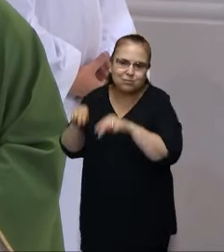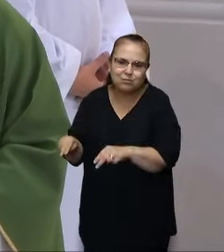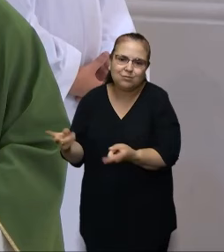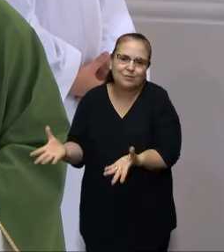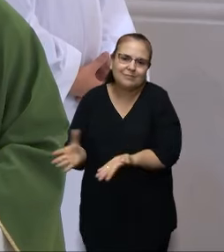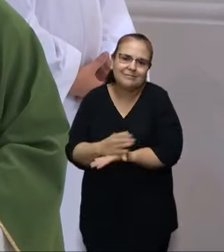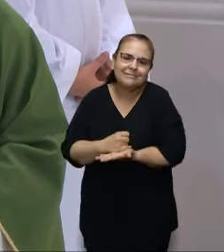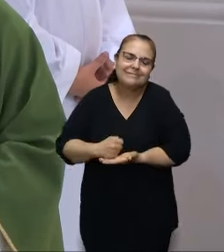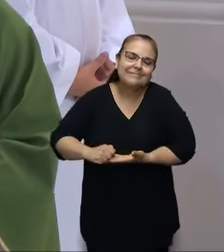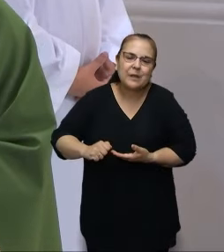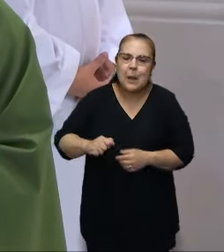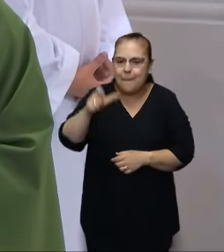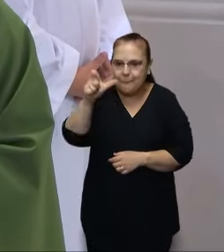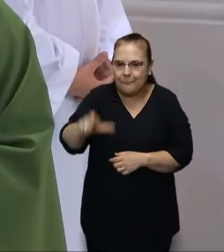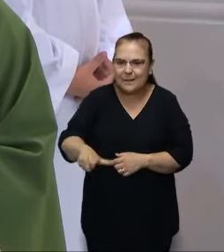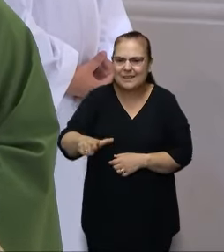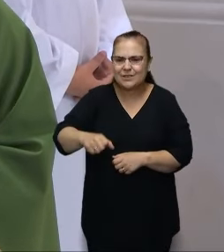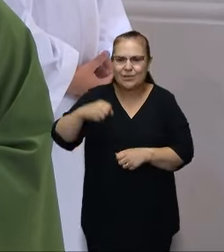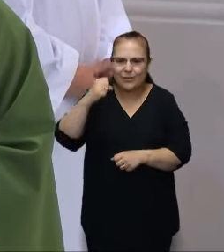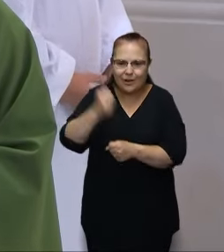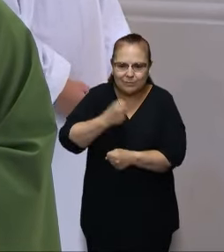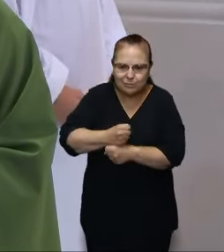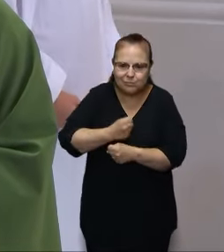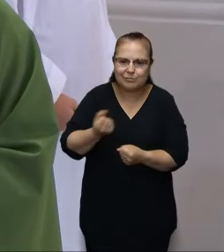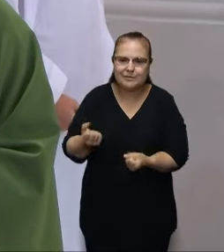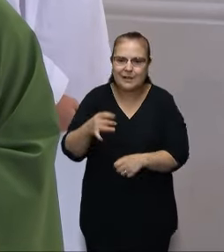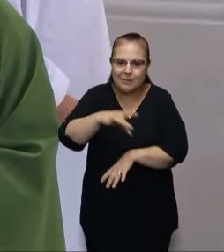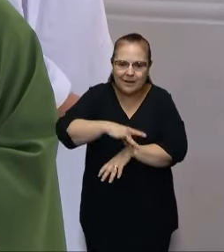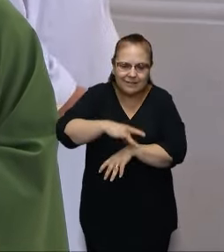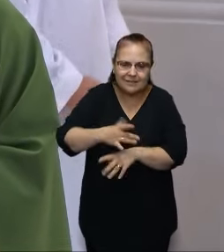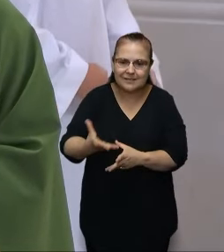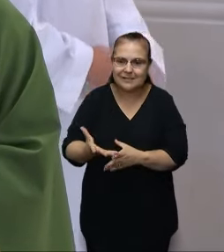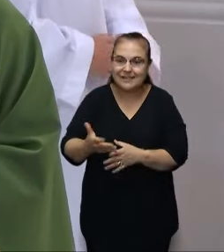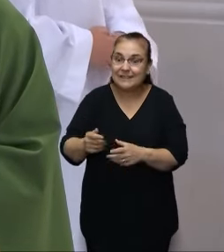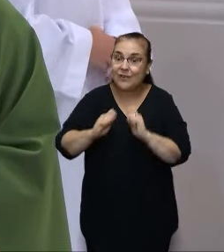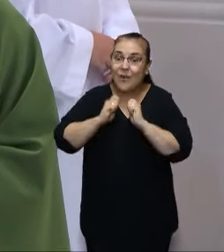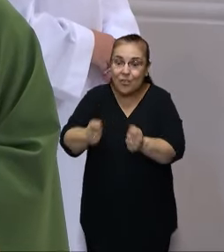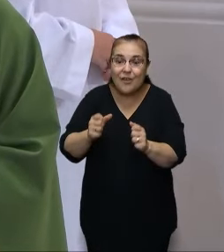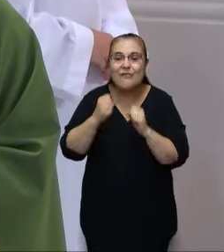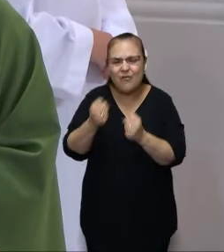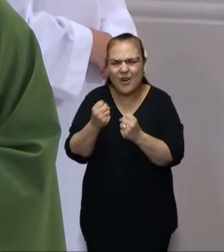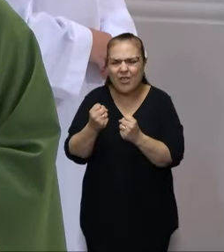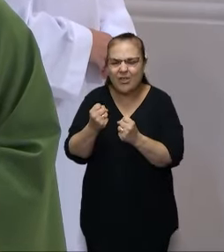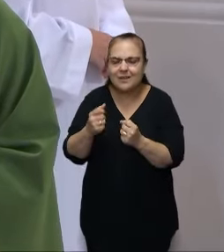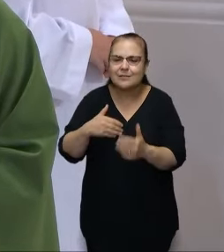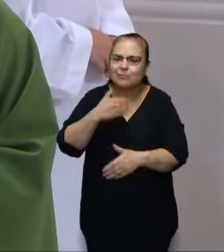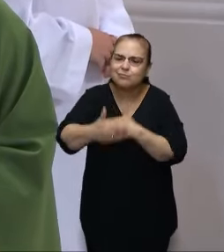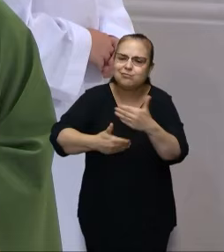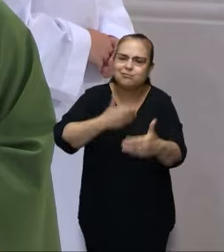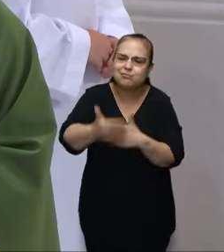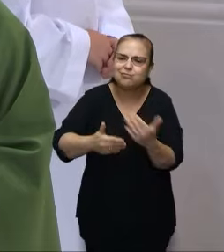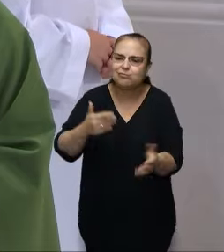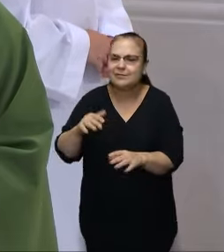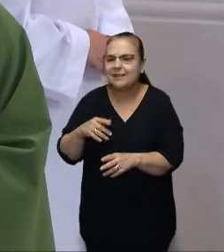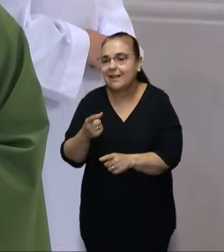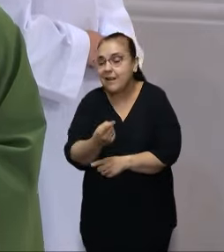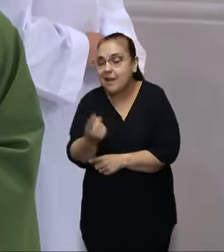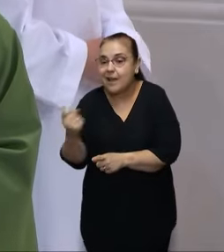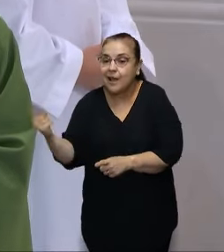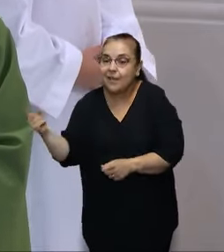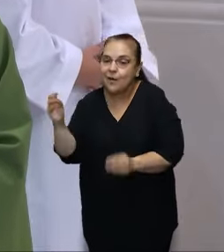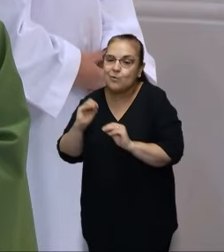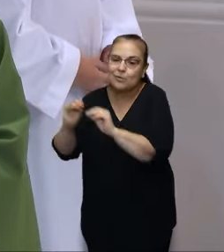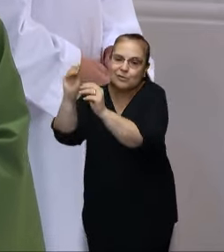personal sanitario para que el señor les dé fuerzas para seguir adelante Cada uno en sus circunstancias de vida